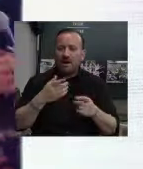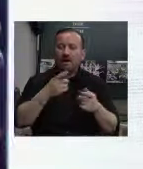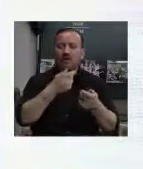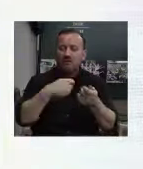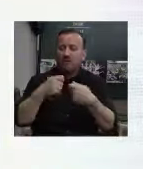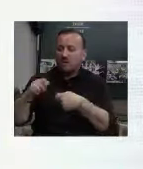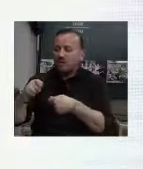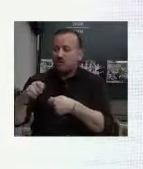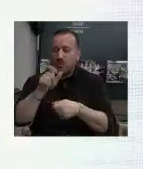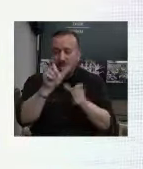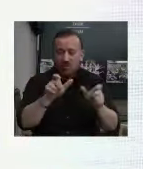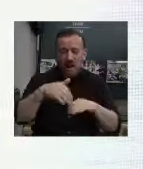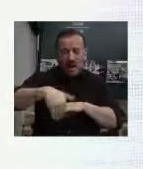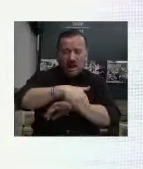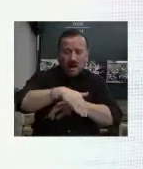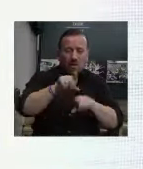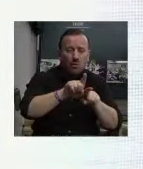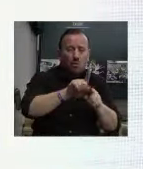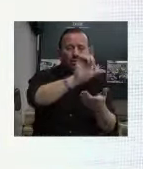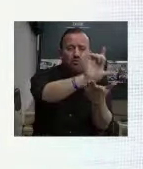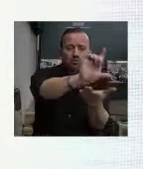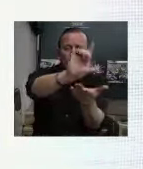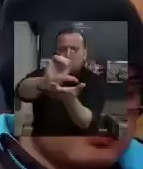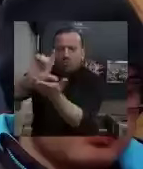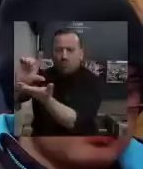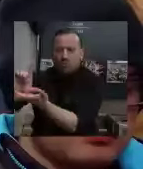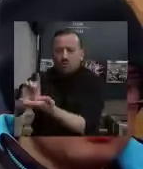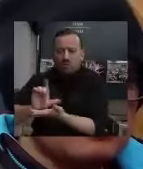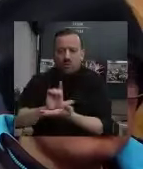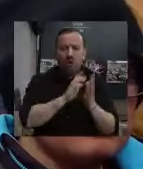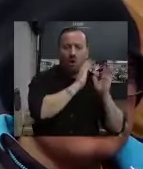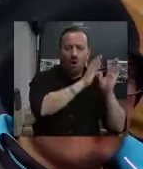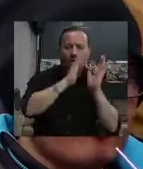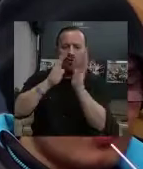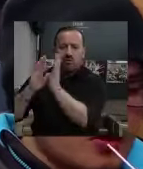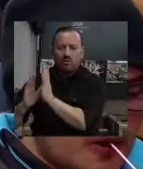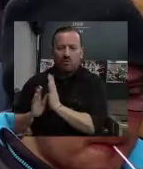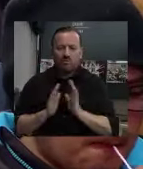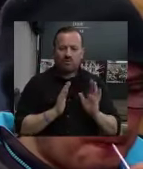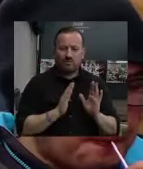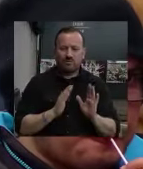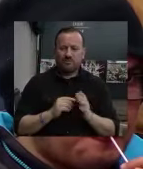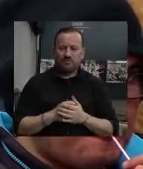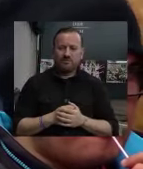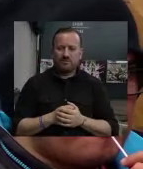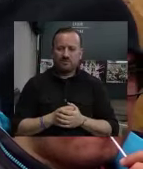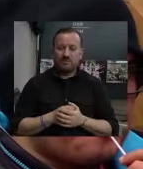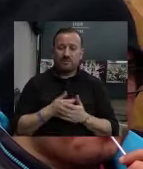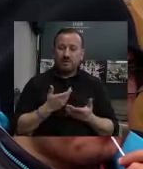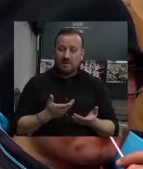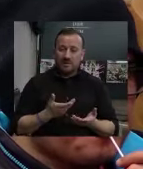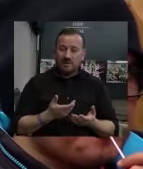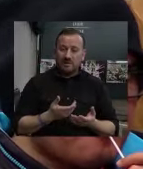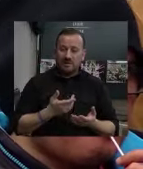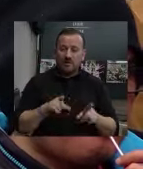su metro cuadrado como una playa como dónde pone la la Ester Y dónde pone la sombrillita eso